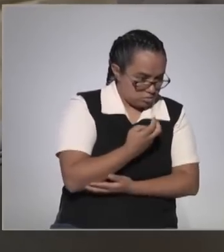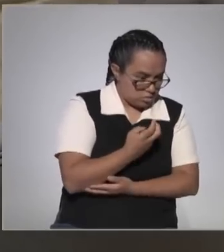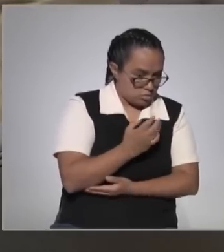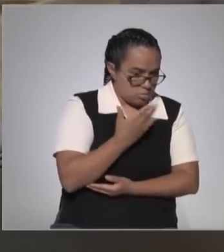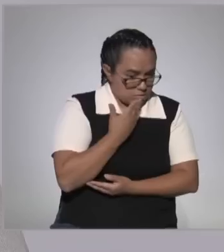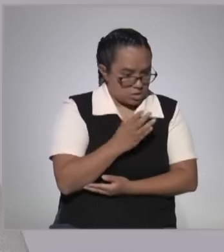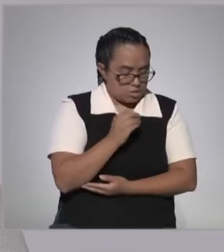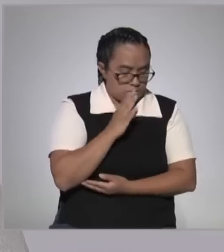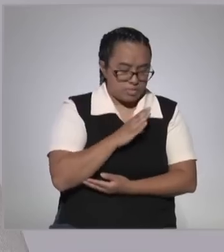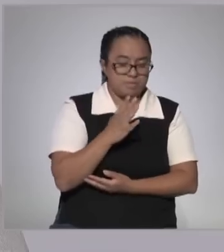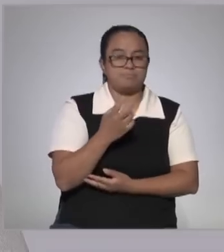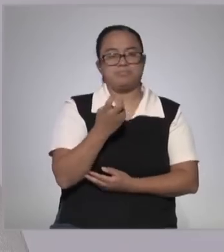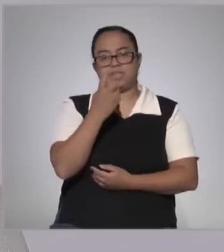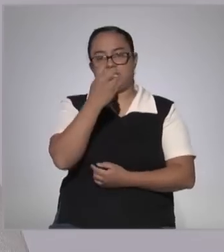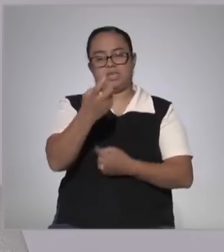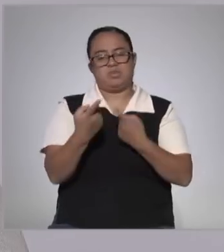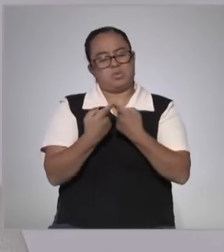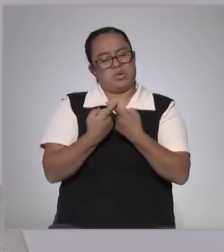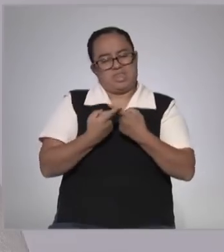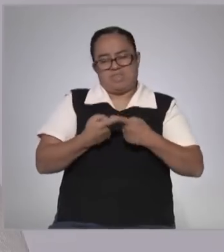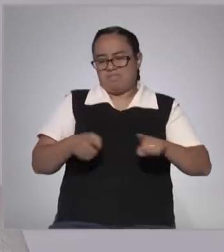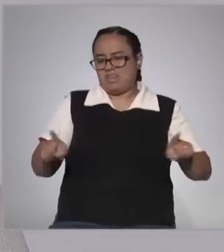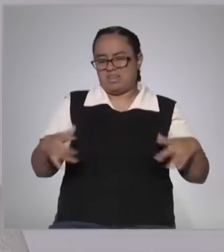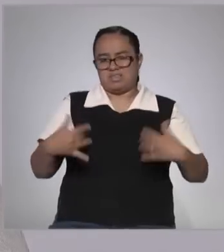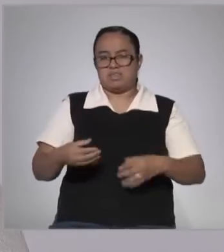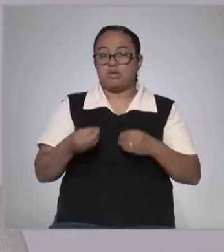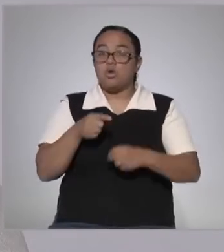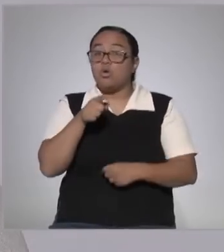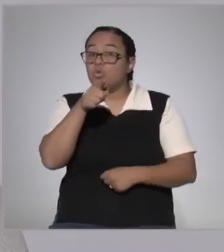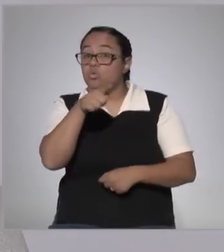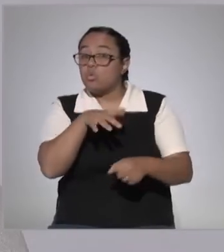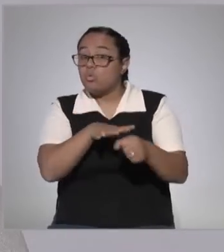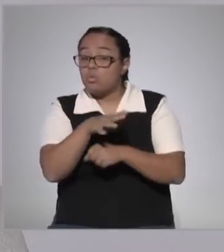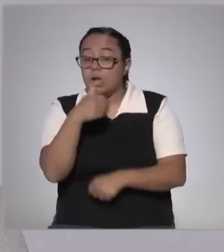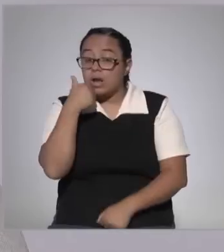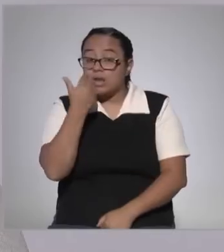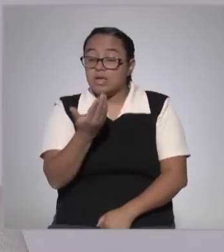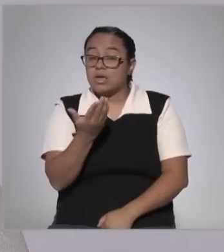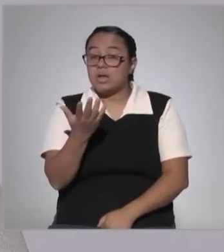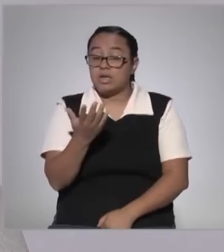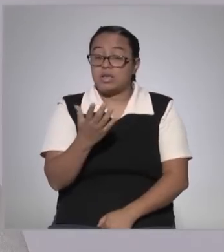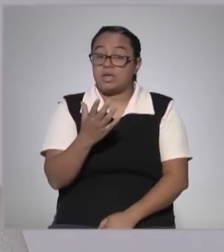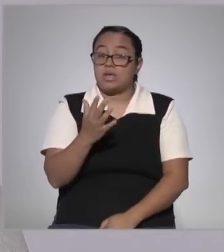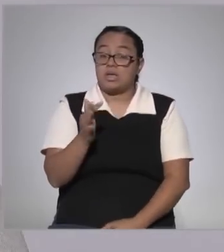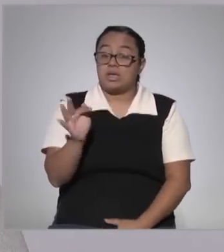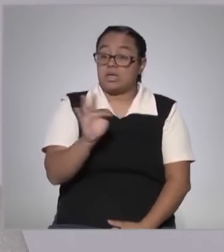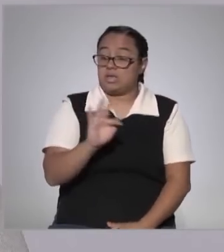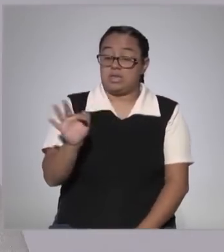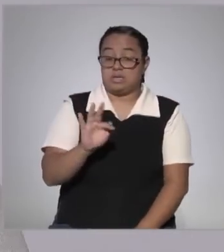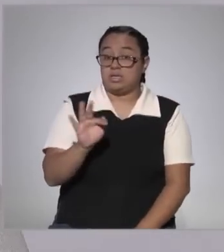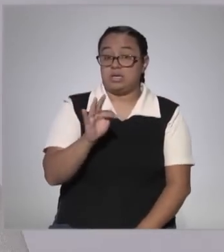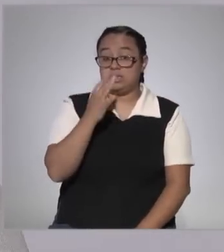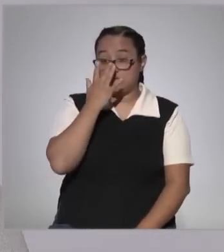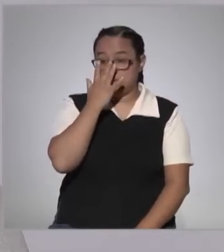una diferencia muy grande. Lo que tú quieres, si no conviene o no